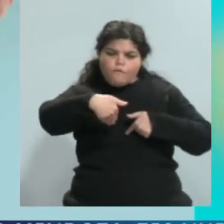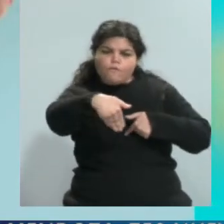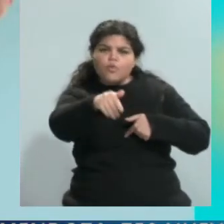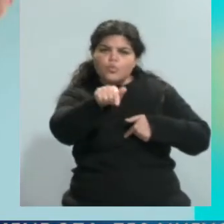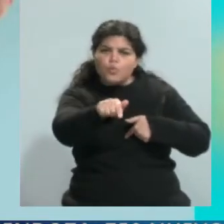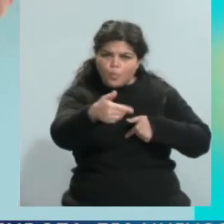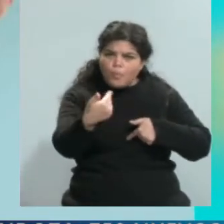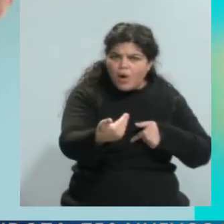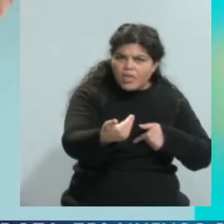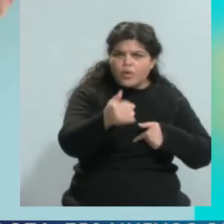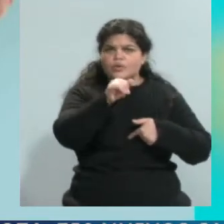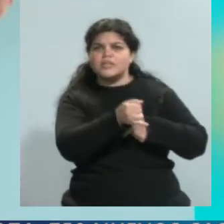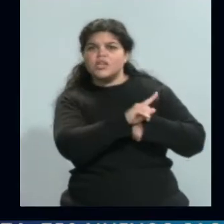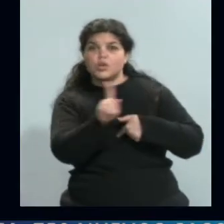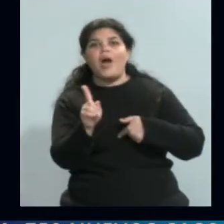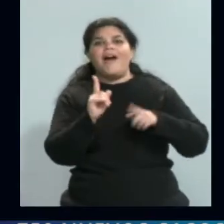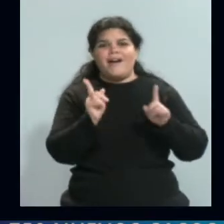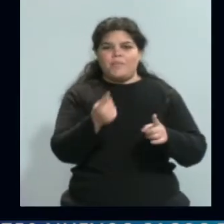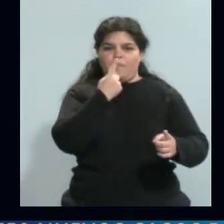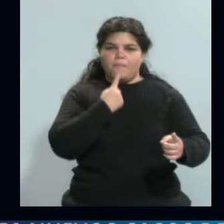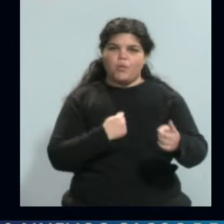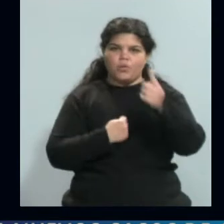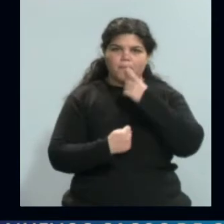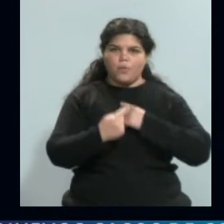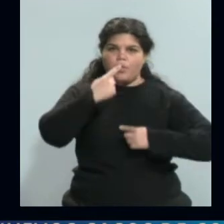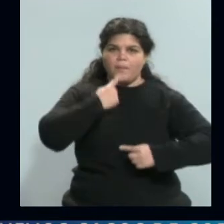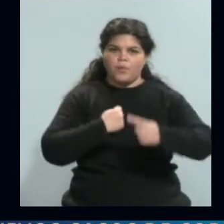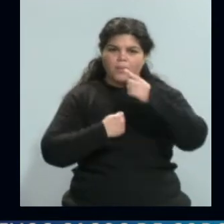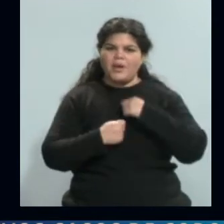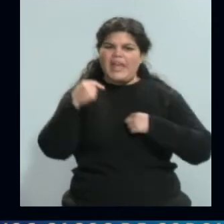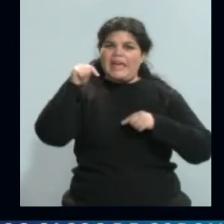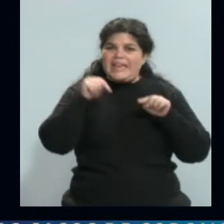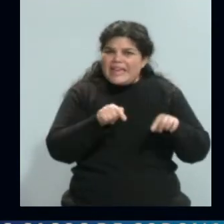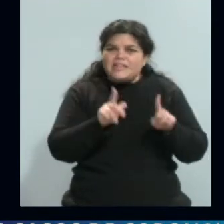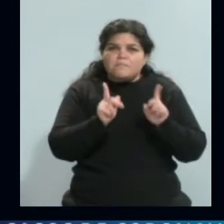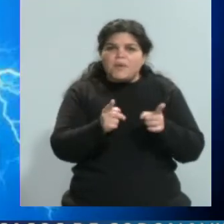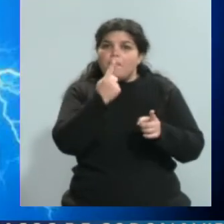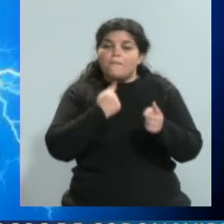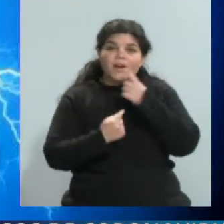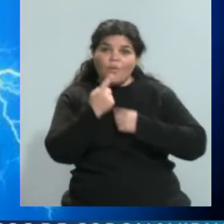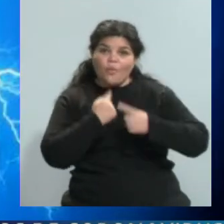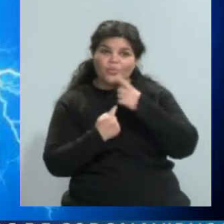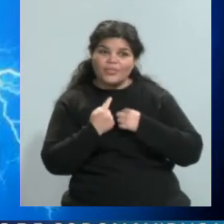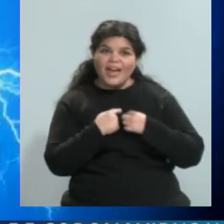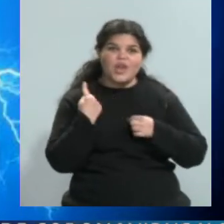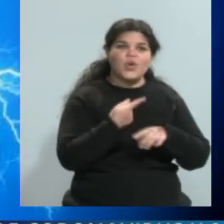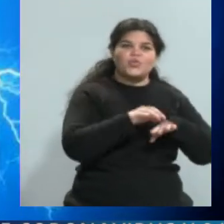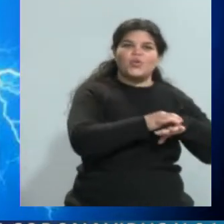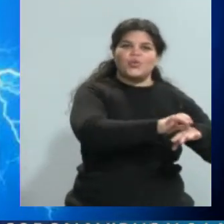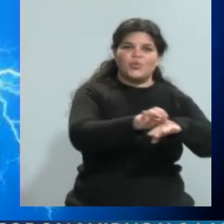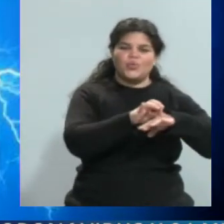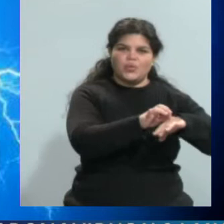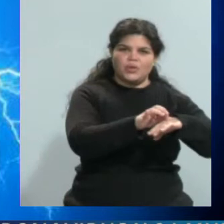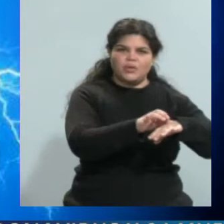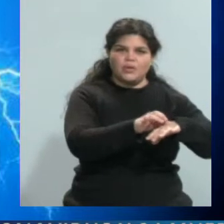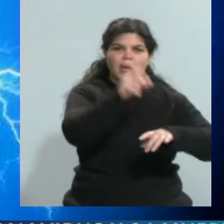qué deberías completar. Hay muchas preguntas que se hacen para que el cliente se dé cuenta a sí solo. Nosotros no somos consultores,